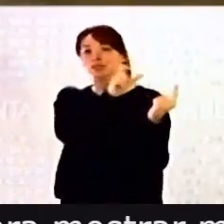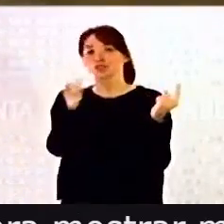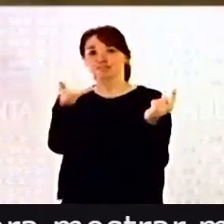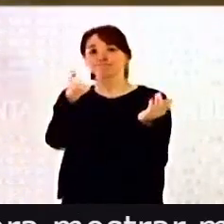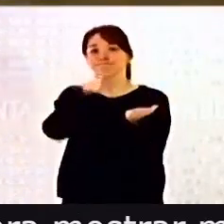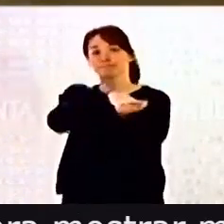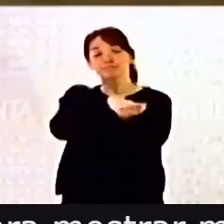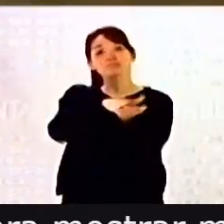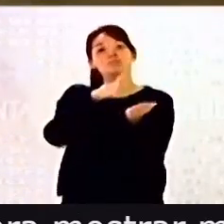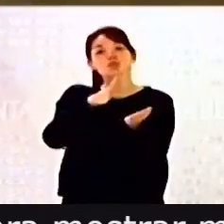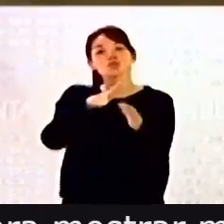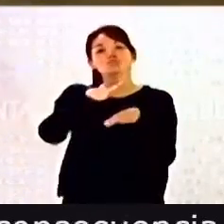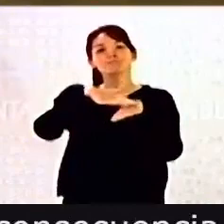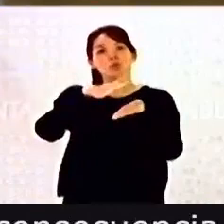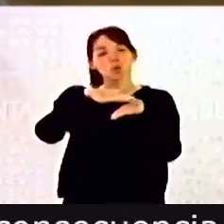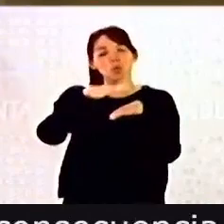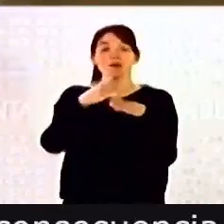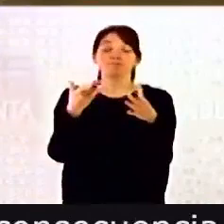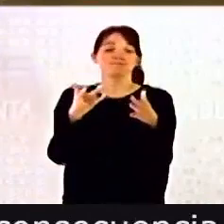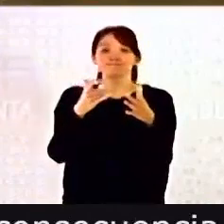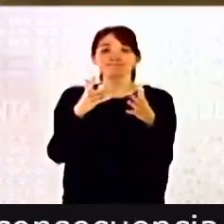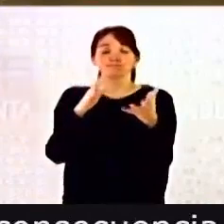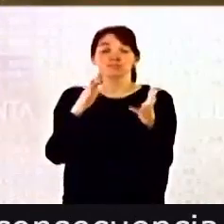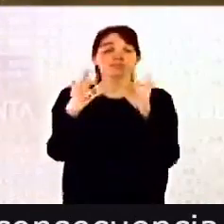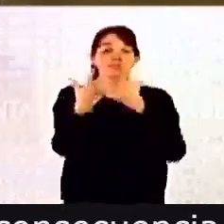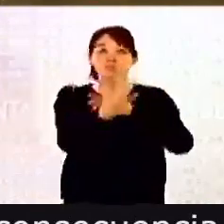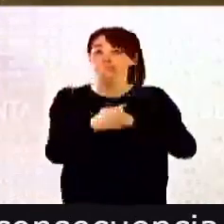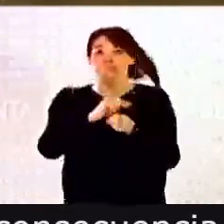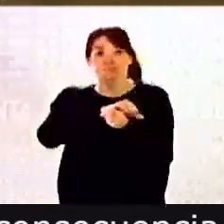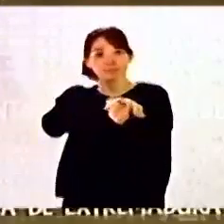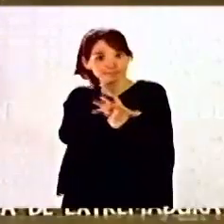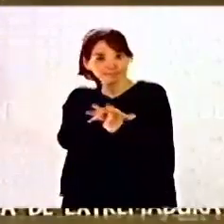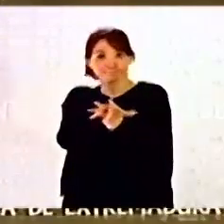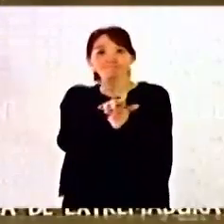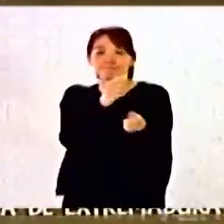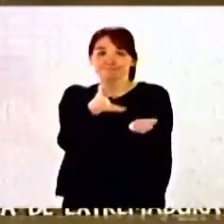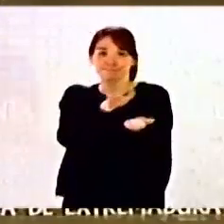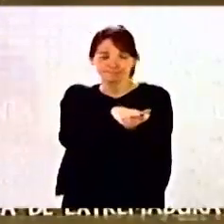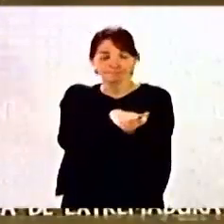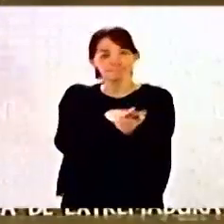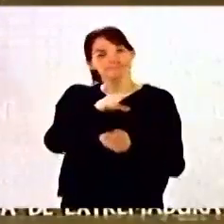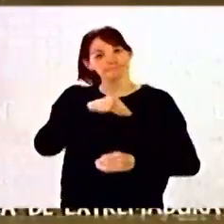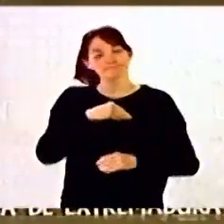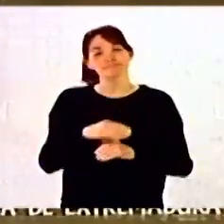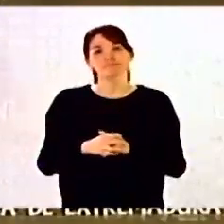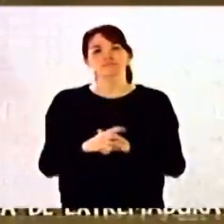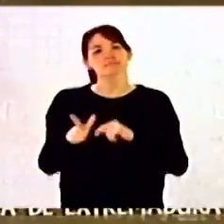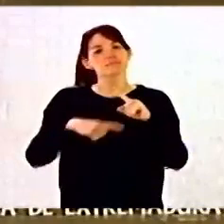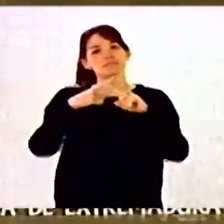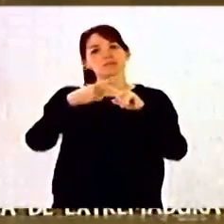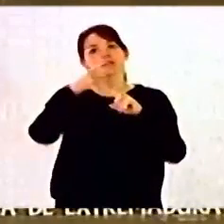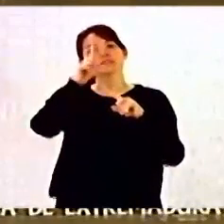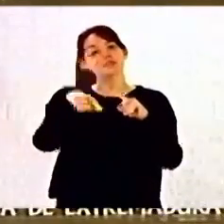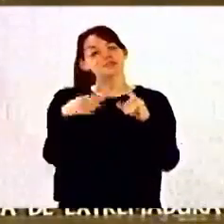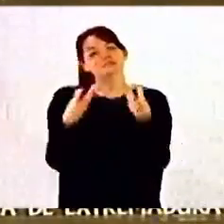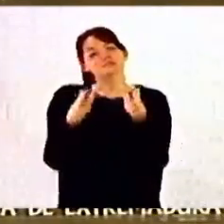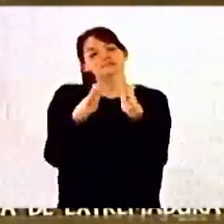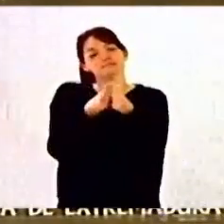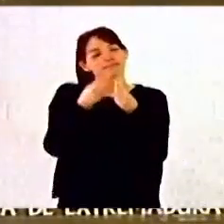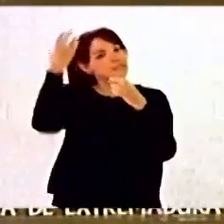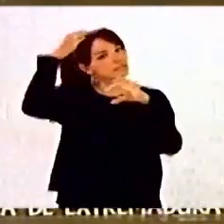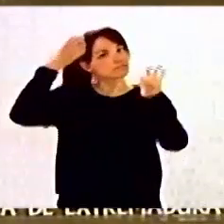consecuencia de la evolución del COVID-19 y, además, acompañarles,